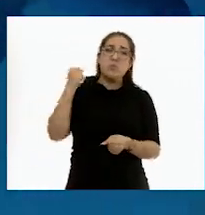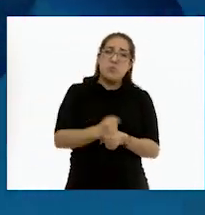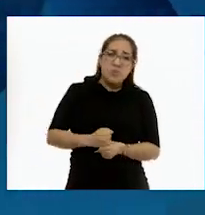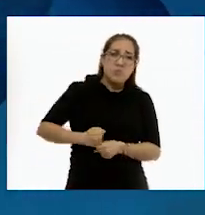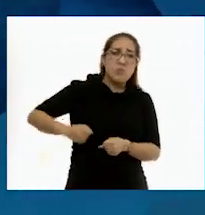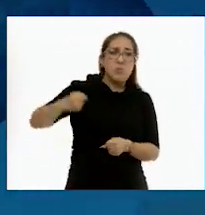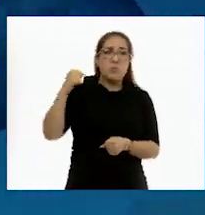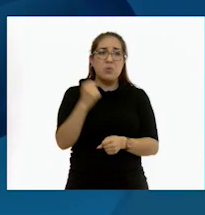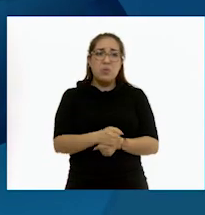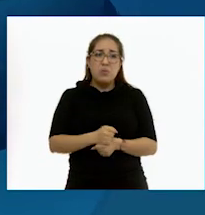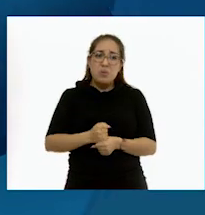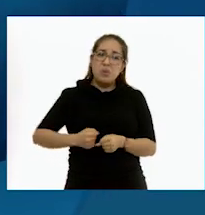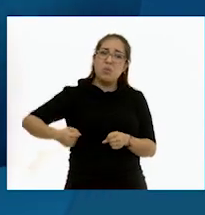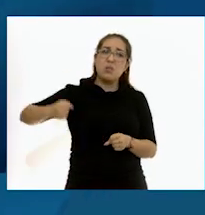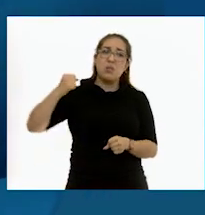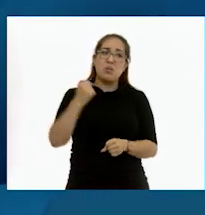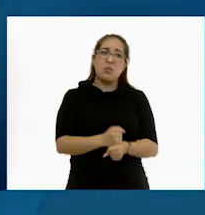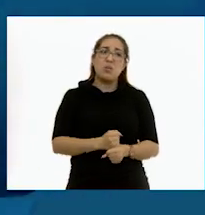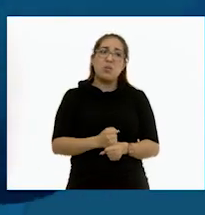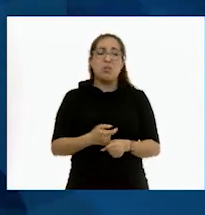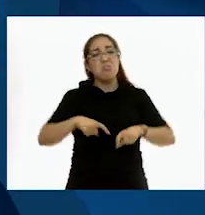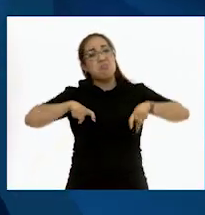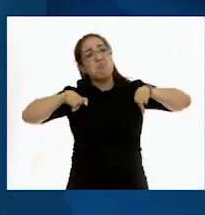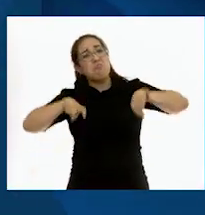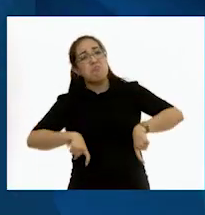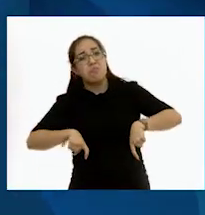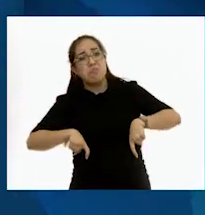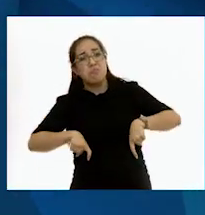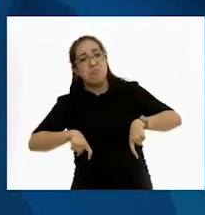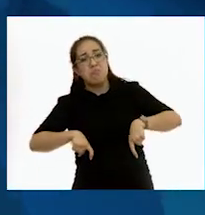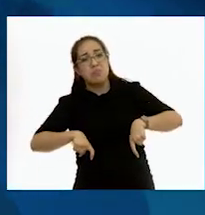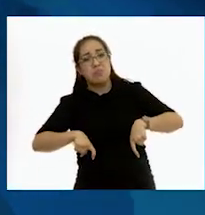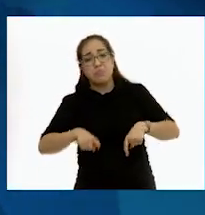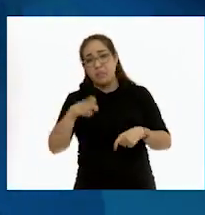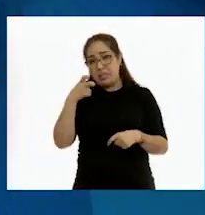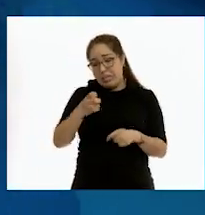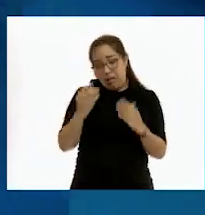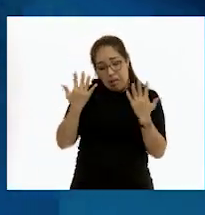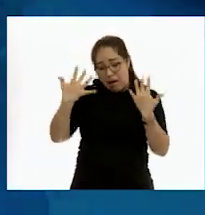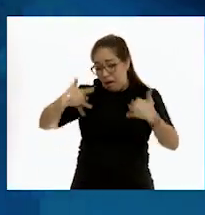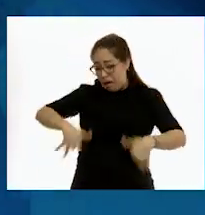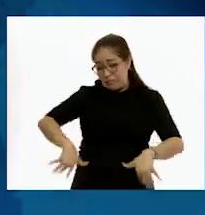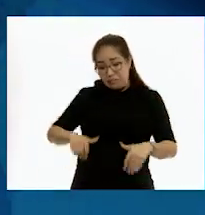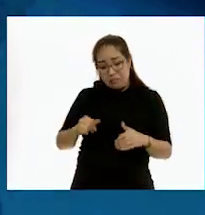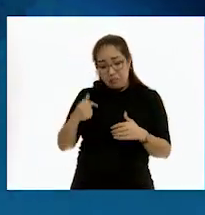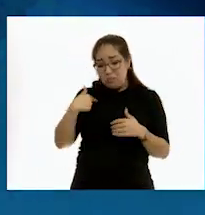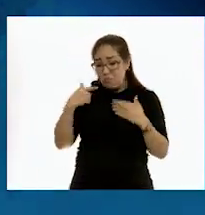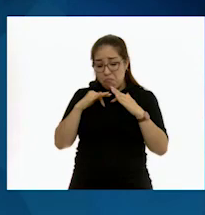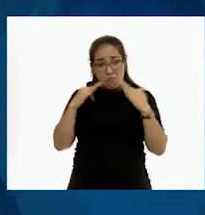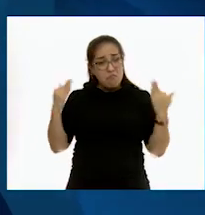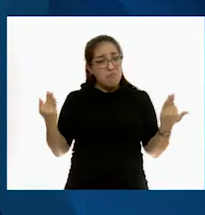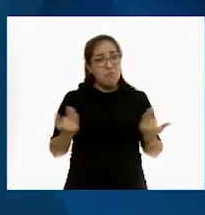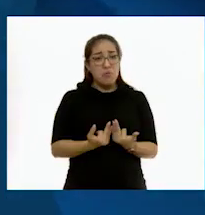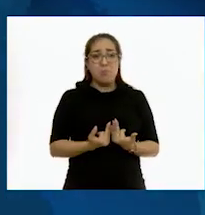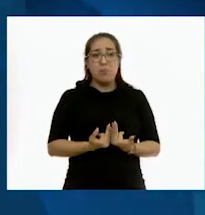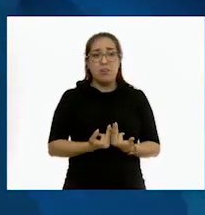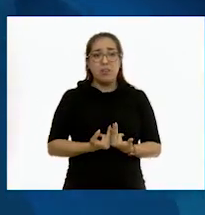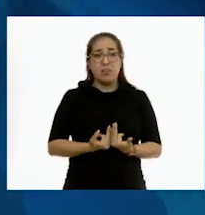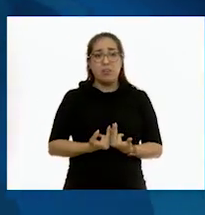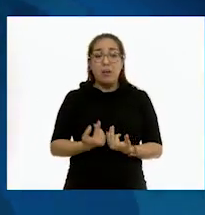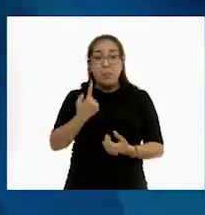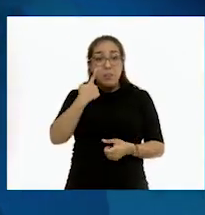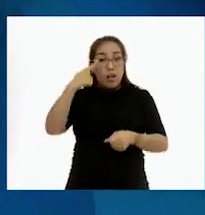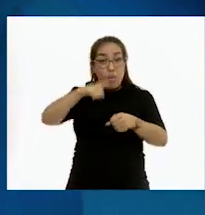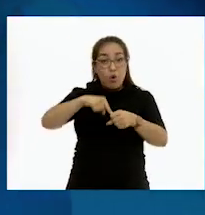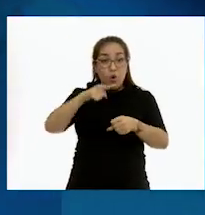e intentarlo, pues también mis alitas se enchuecaron. Esta es mi forma. Así decidieron que yo sería. ¿Y ven los colores que hay